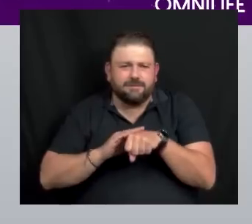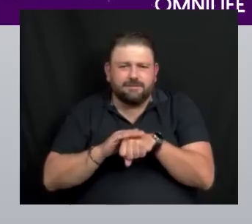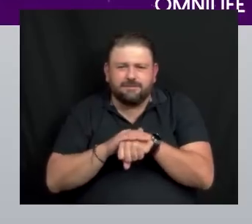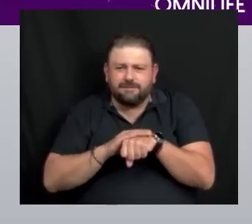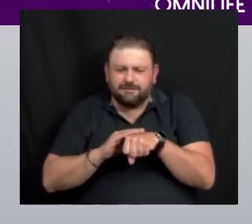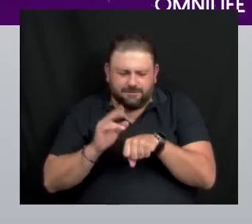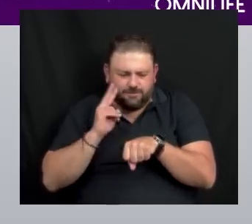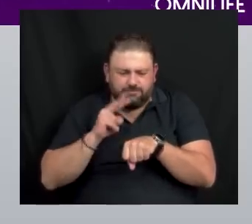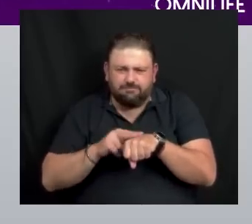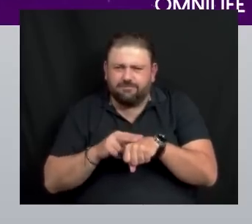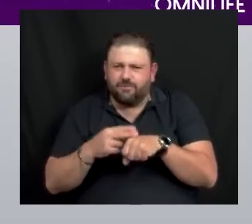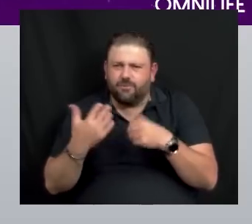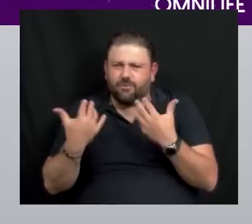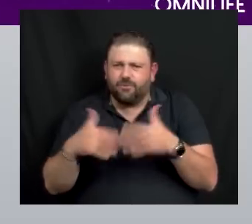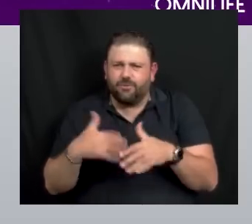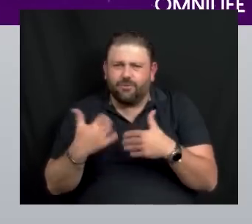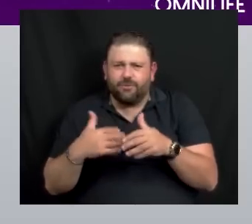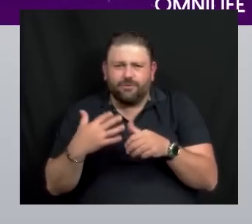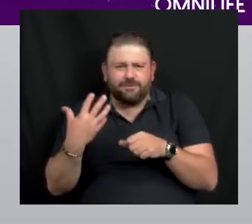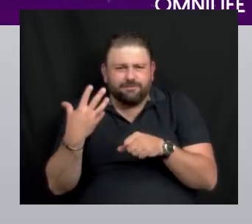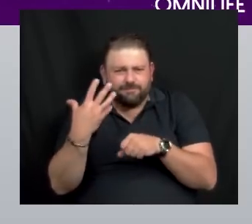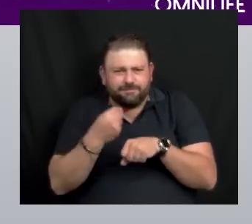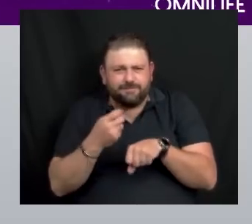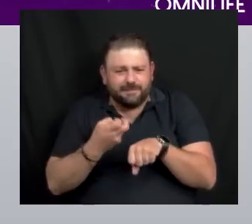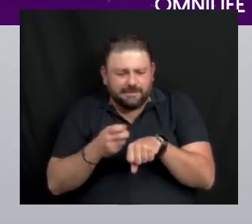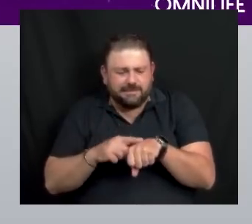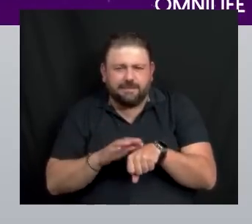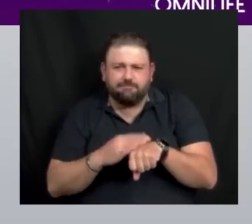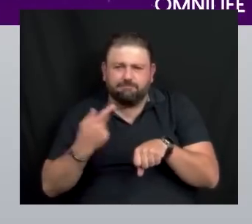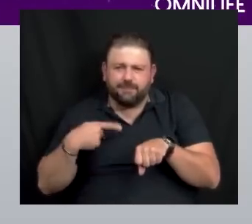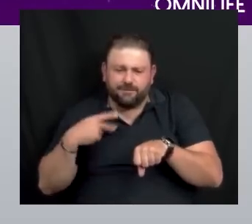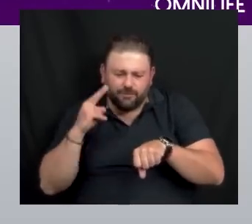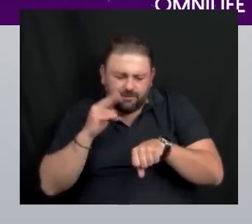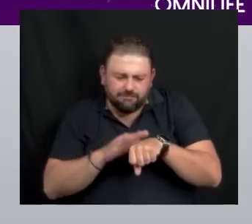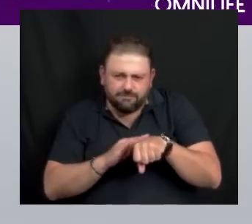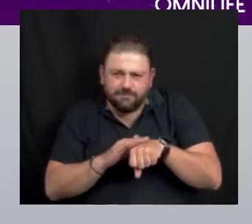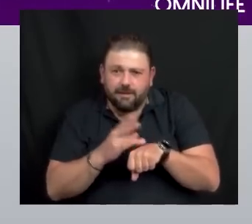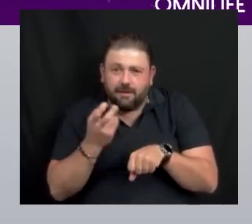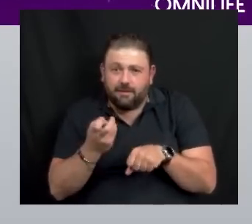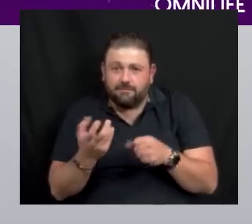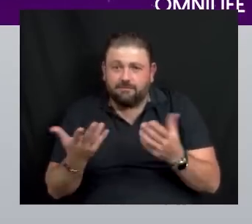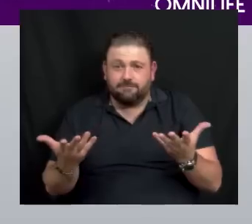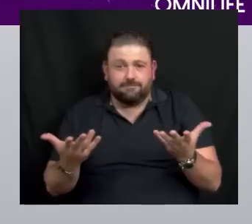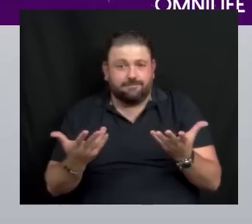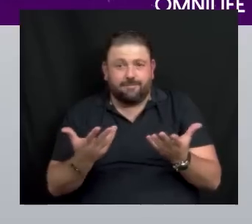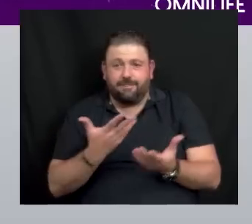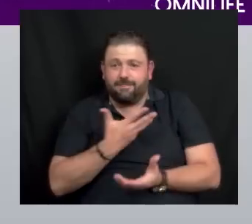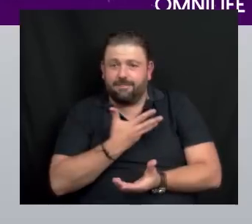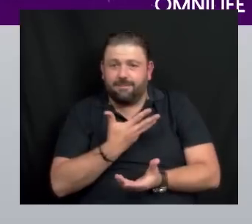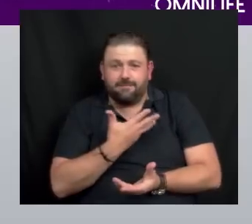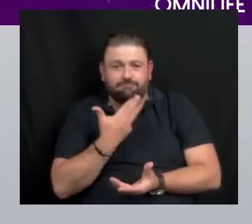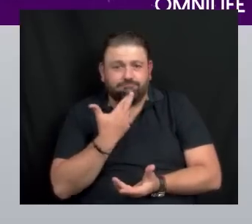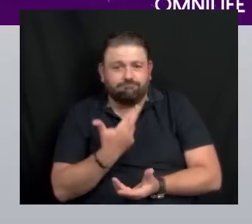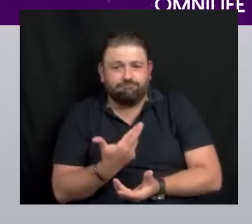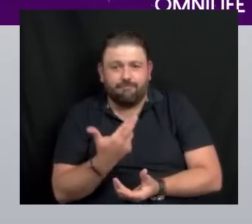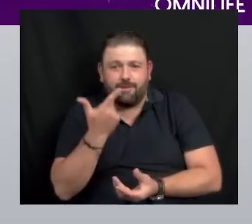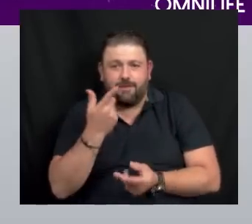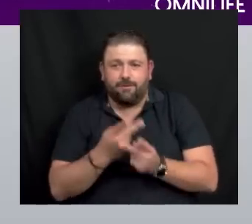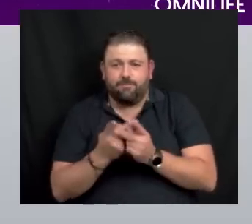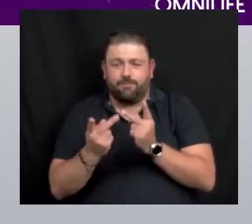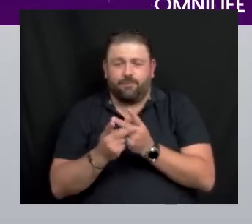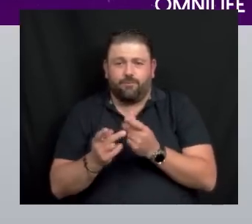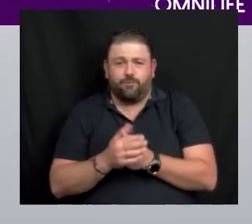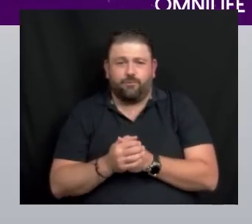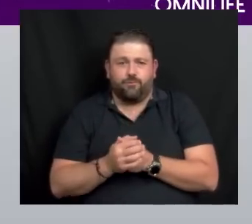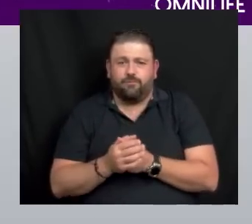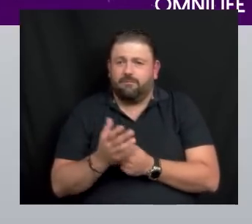qué maravilla. Entonces, si nosotros le damos ese valor, vamos a saber que tenemos la mejor herramienta, hablo en Seito, pero que